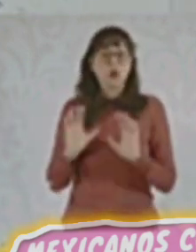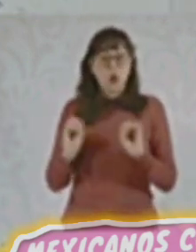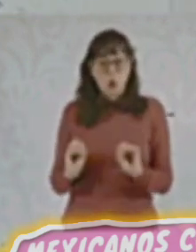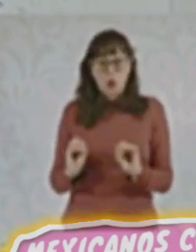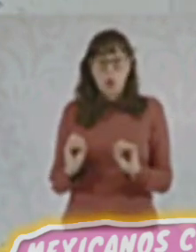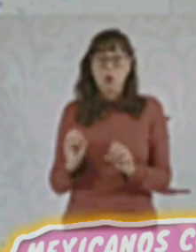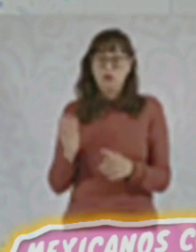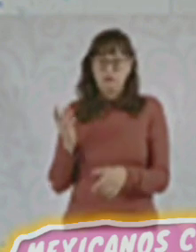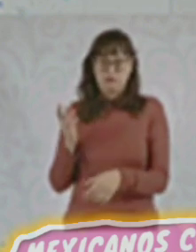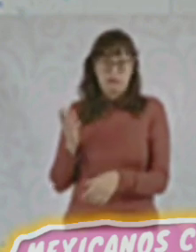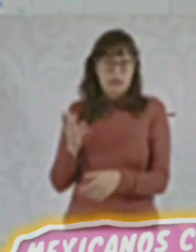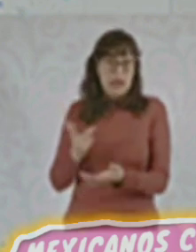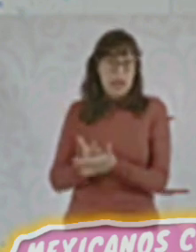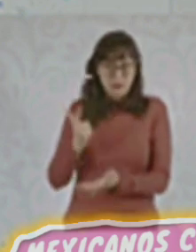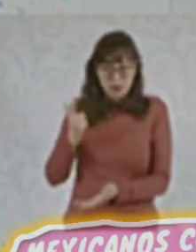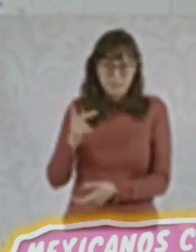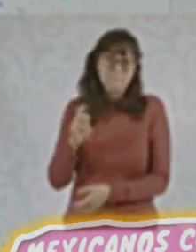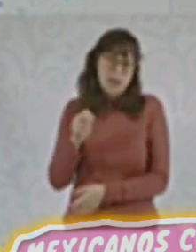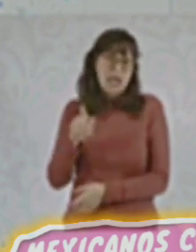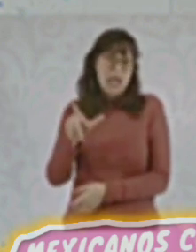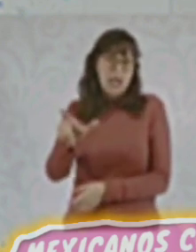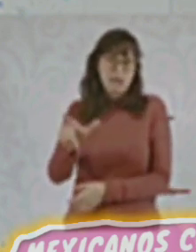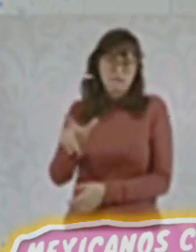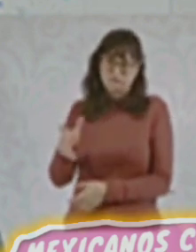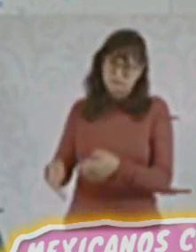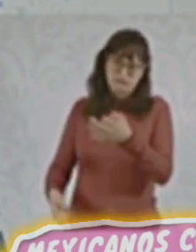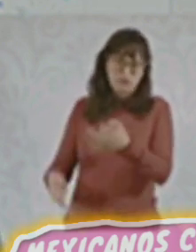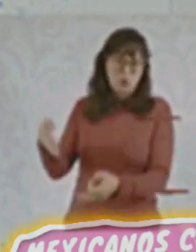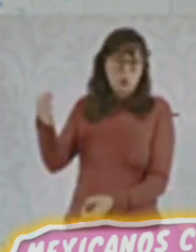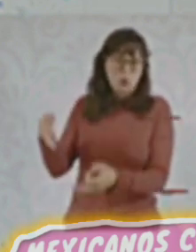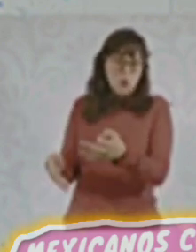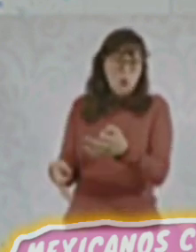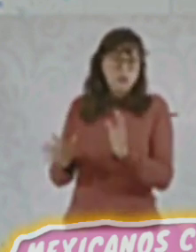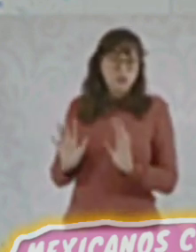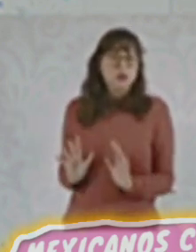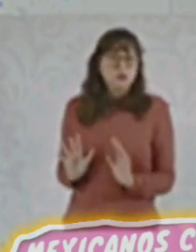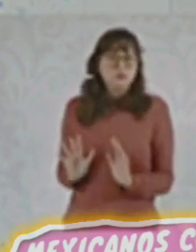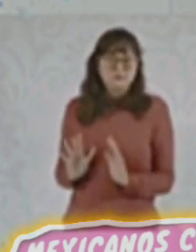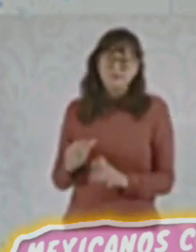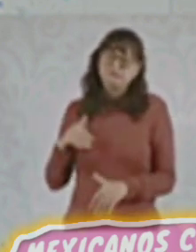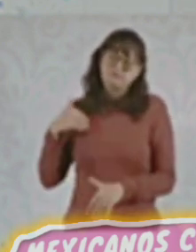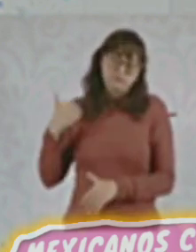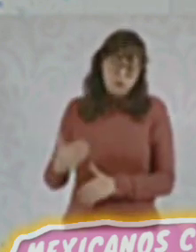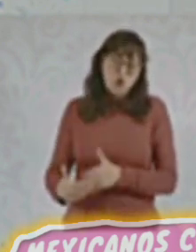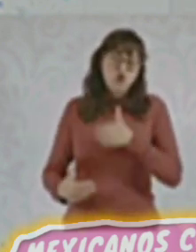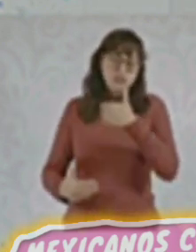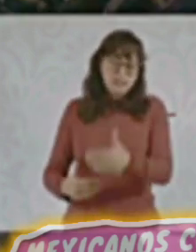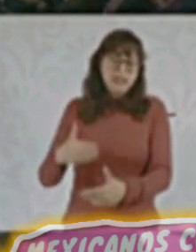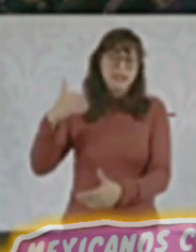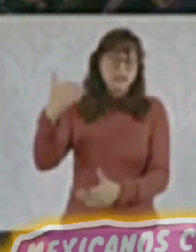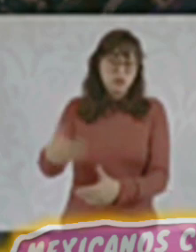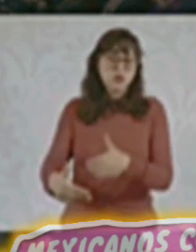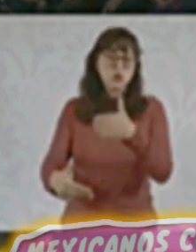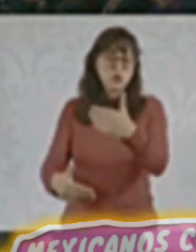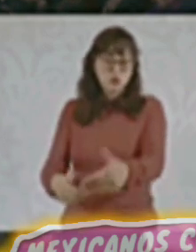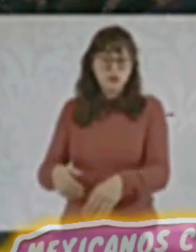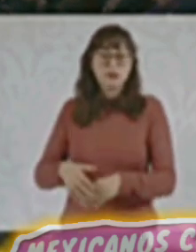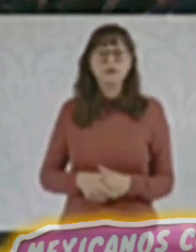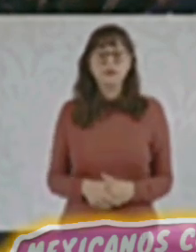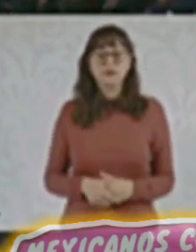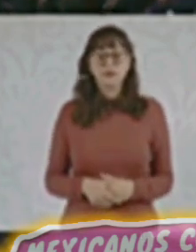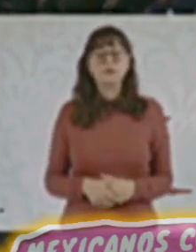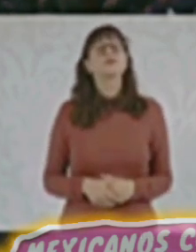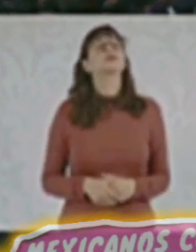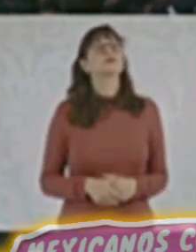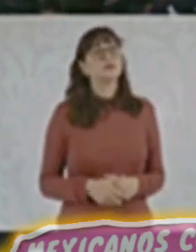caso penales si es que la Auditoría Superior de la Federación decide dar vista al Ministerio Público. Segunda,